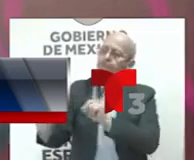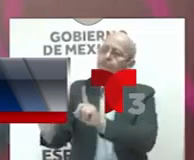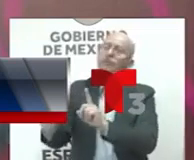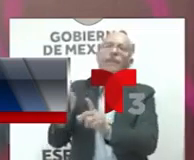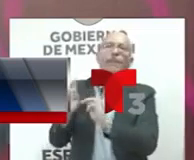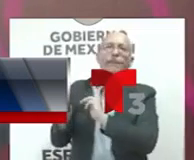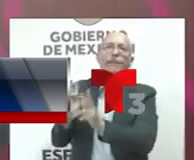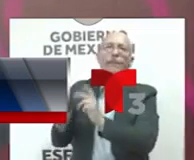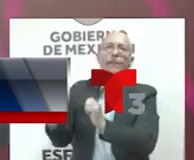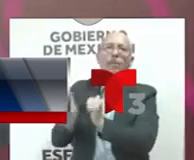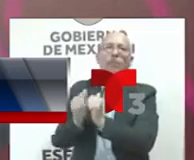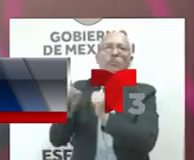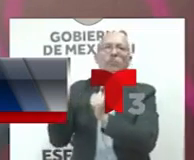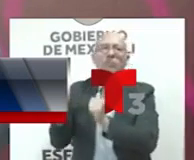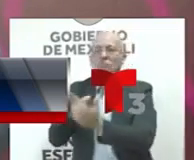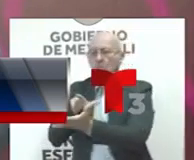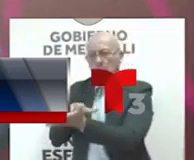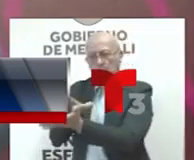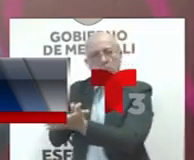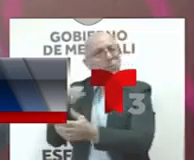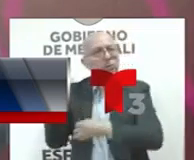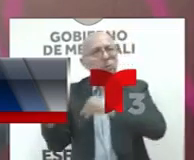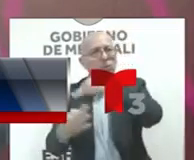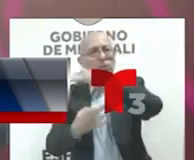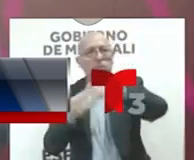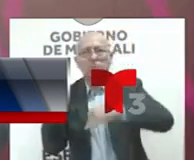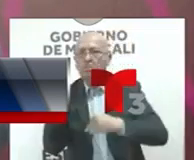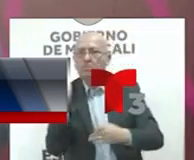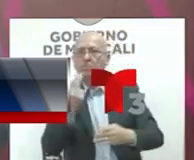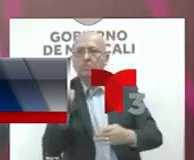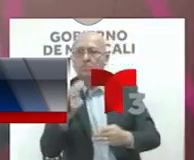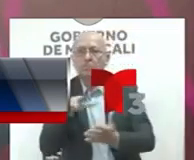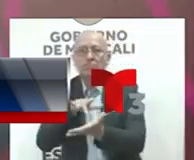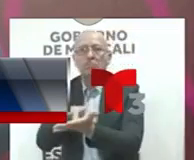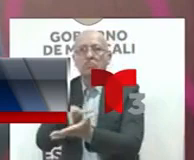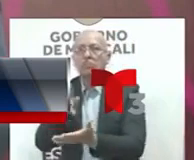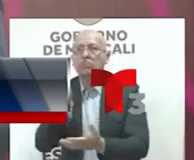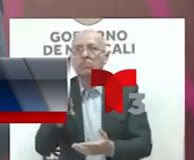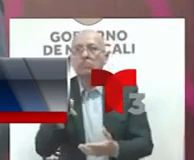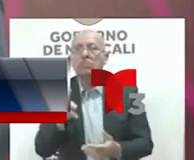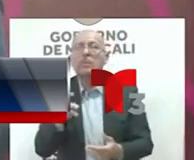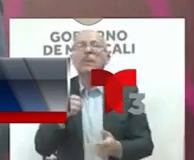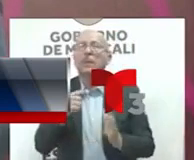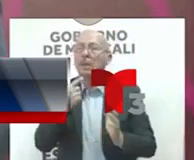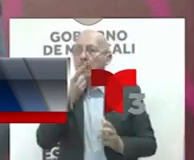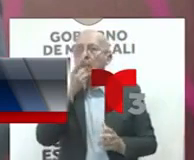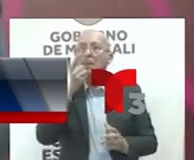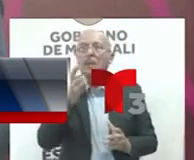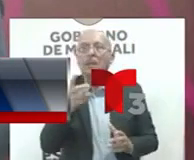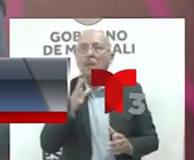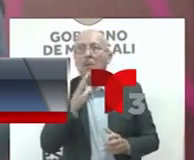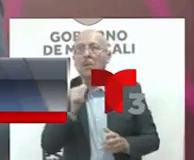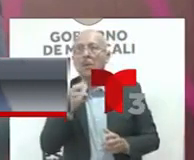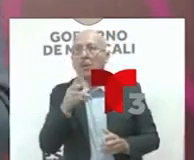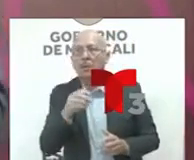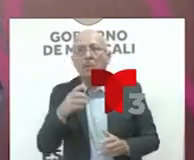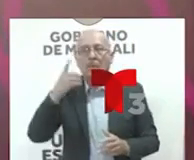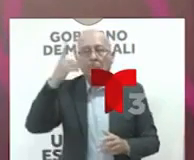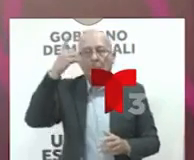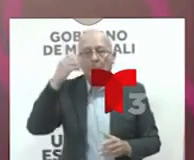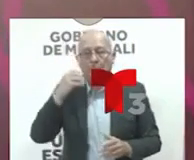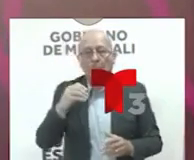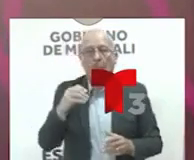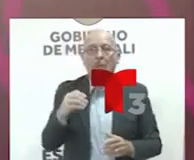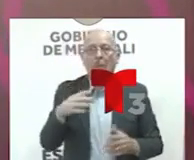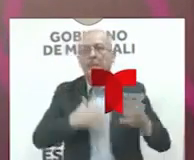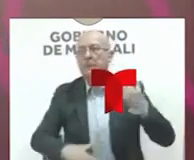obviamente todo el apoyo que se requiere en ese momento. Sin embargo, él nos manifestó que no había podido dormir, que estaba un